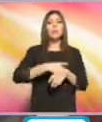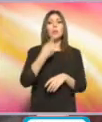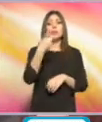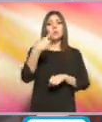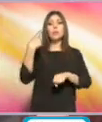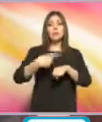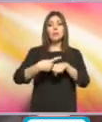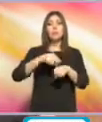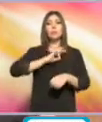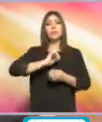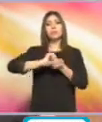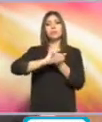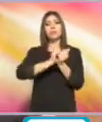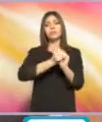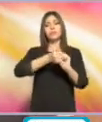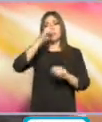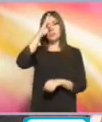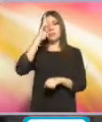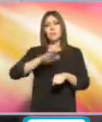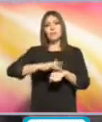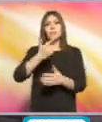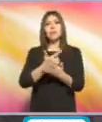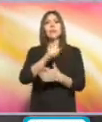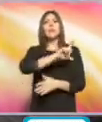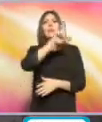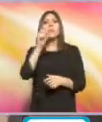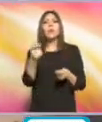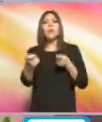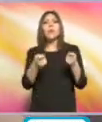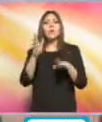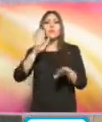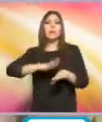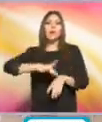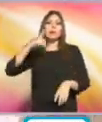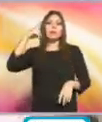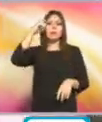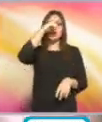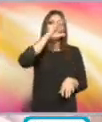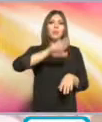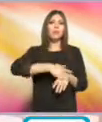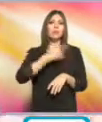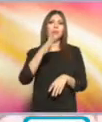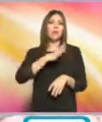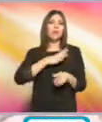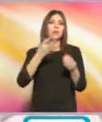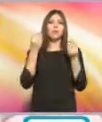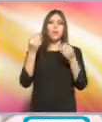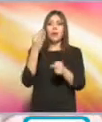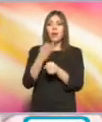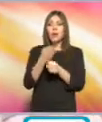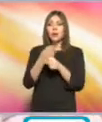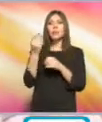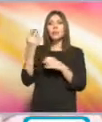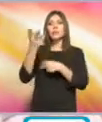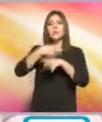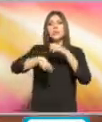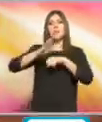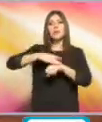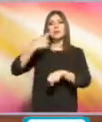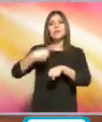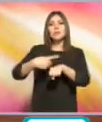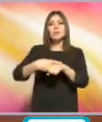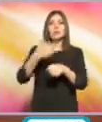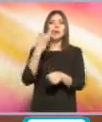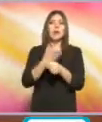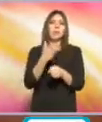hacia la cronicidad y luego es difícil estarlos controlando porque estamos expuestos a muchísimos alérgenos en estos tiempos, ¿no? Claro. Ahora también con el